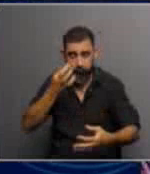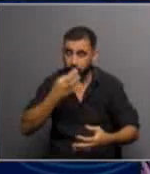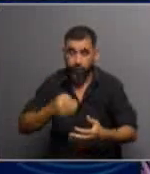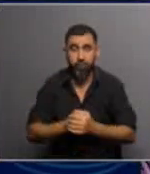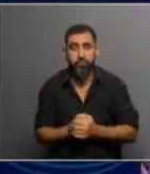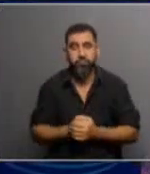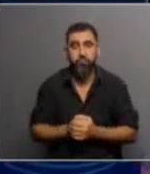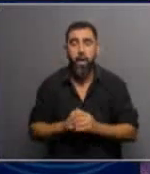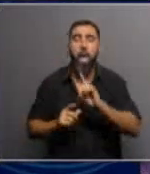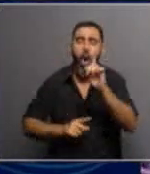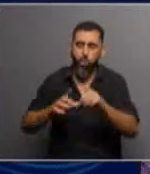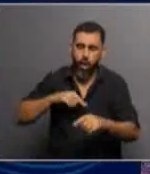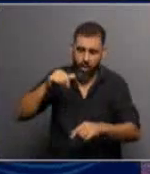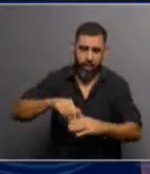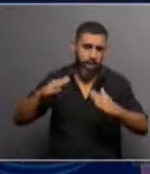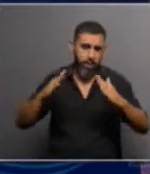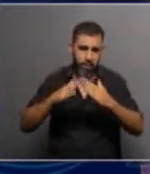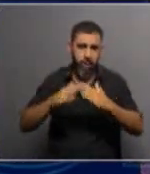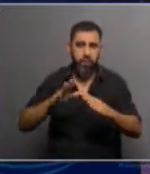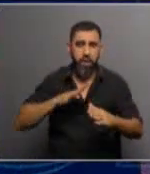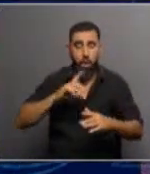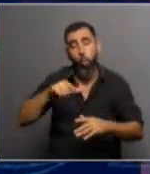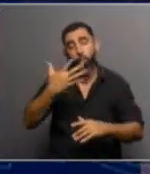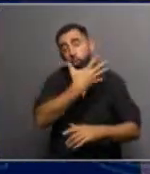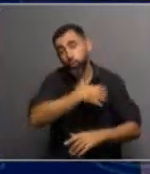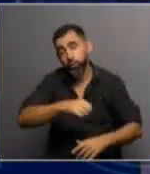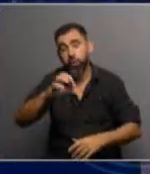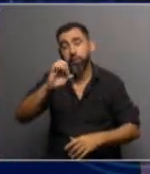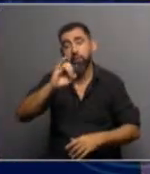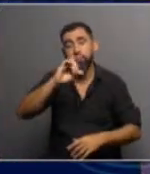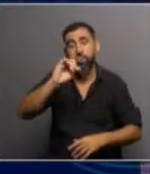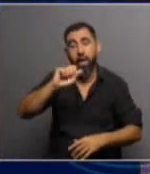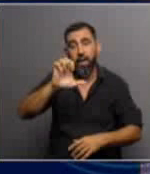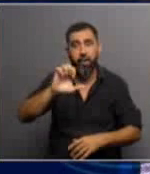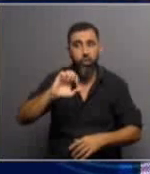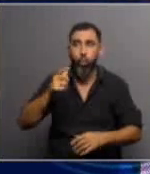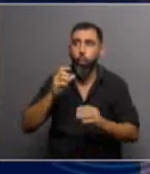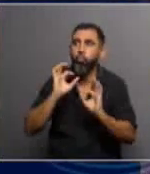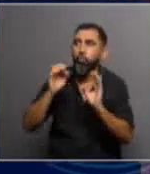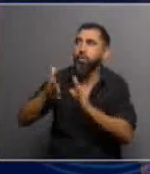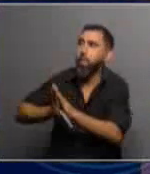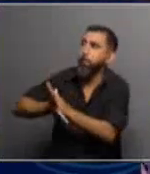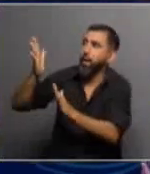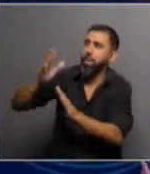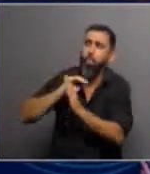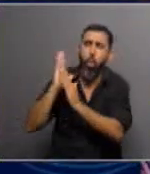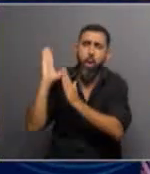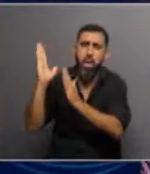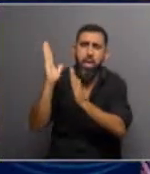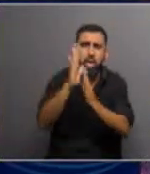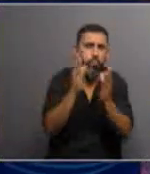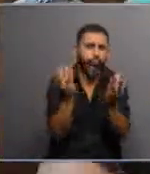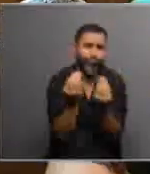algunos los tenemos por acá en casa y muchos los tuvimos que llevar a la ciudad no alcanzan las paredes para poner libros